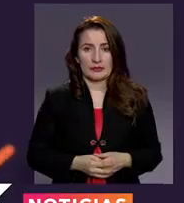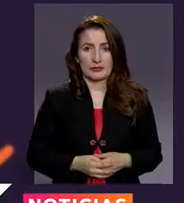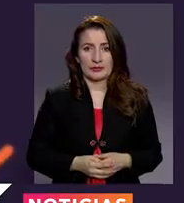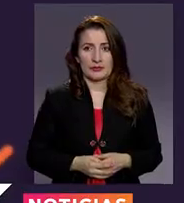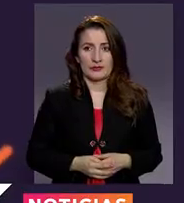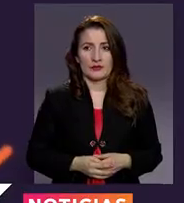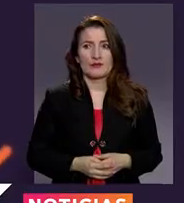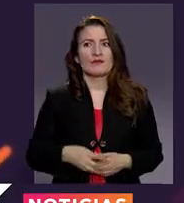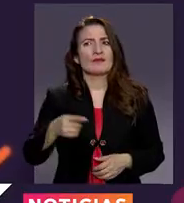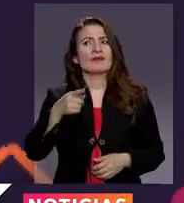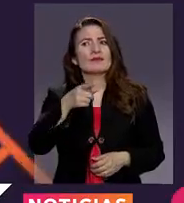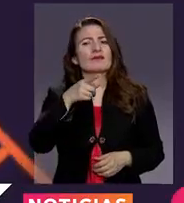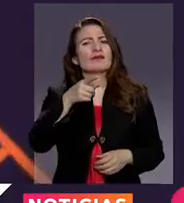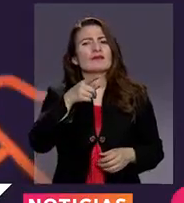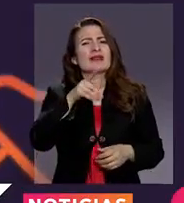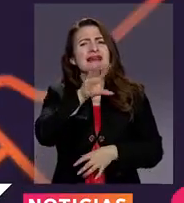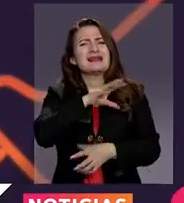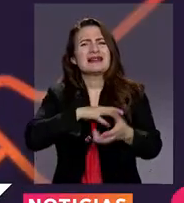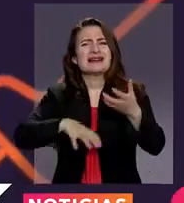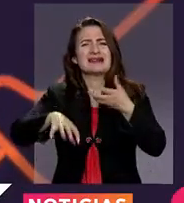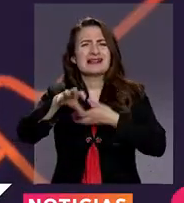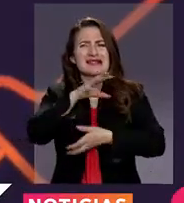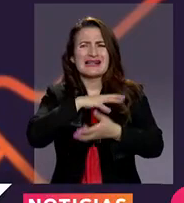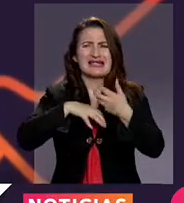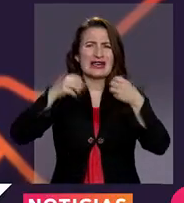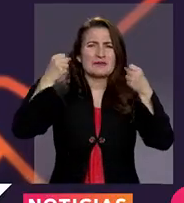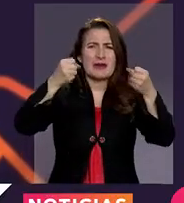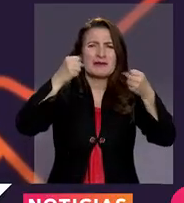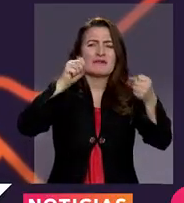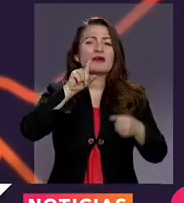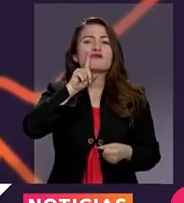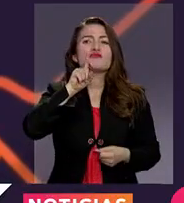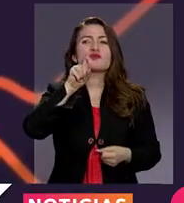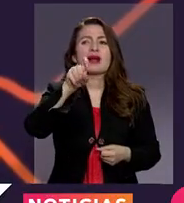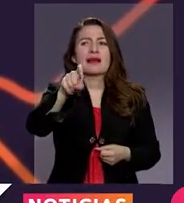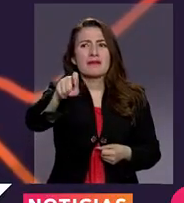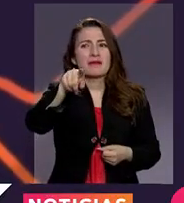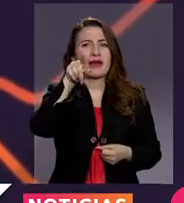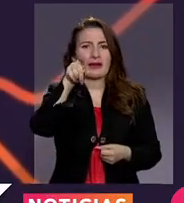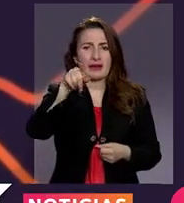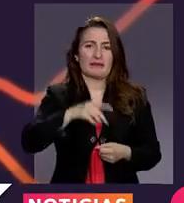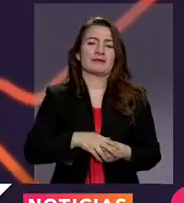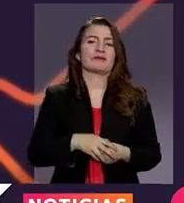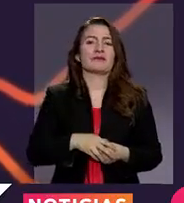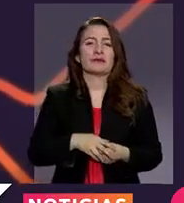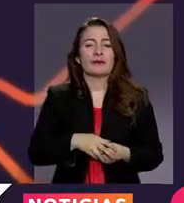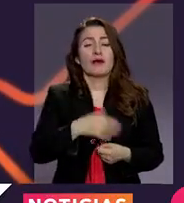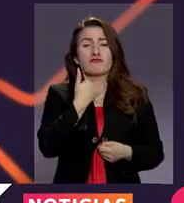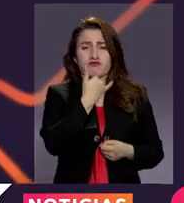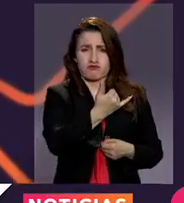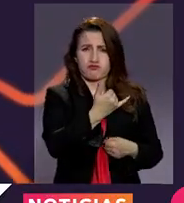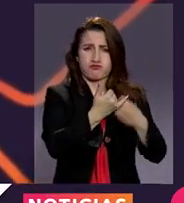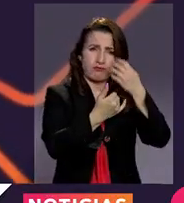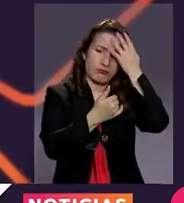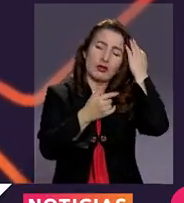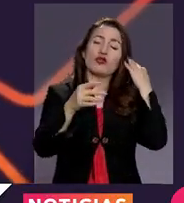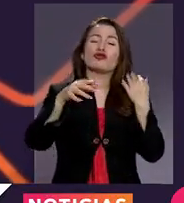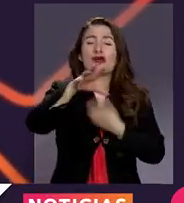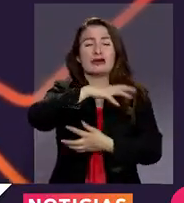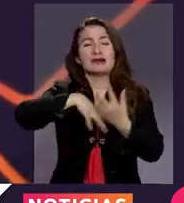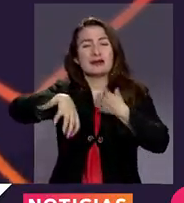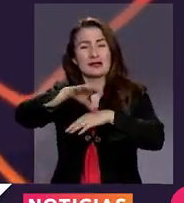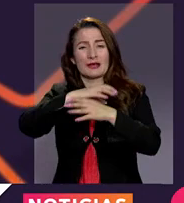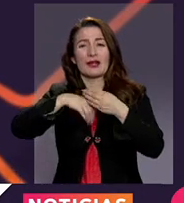en disturbios terminaron las manifestaciones realizadas en bucaramanga y su área metropolitana se registraron alteraciones de orden público